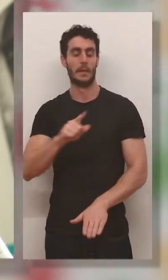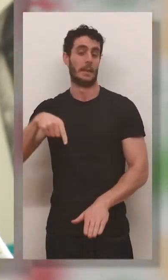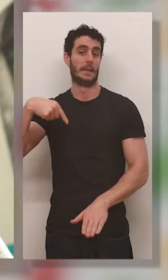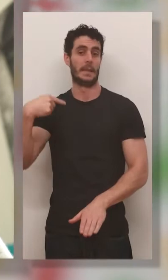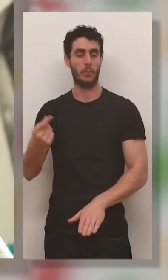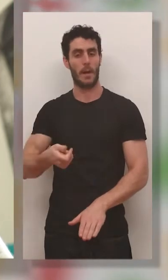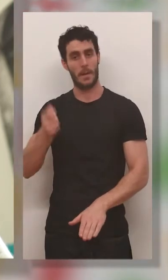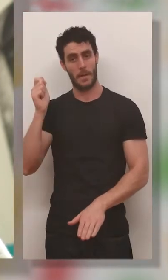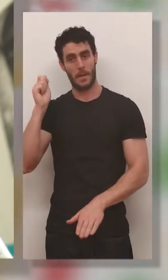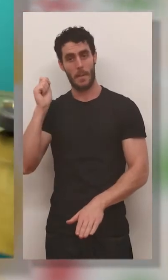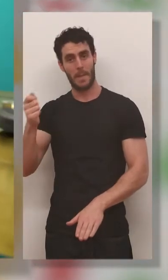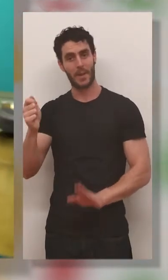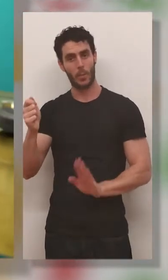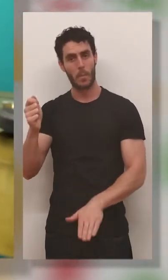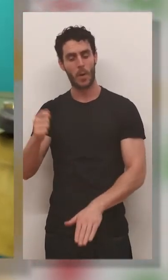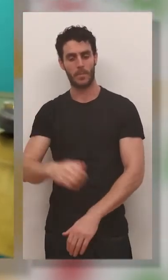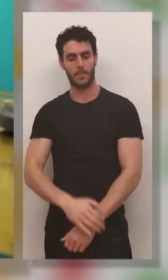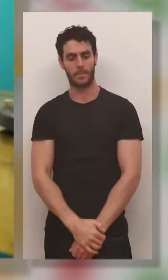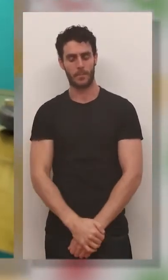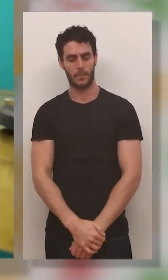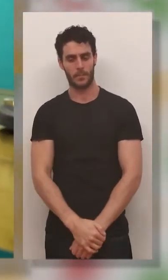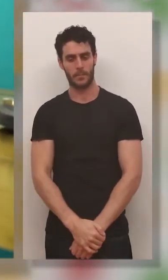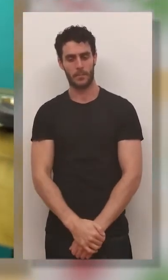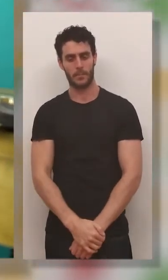después plato, bombo.